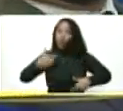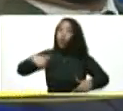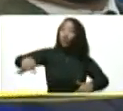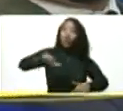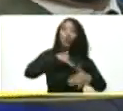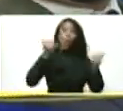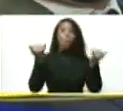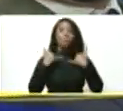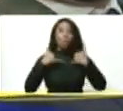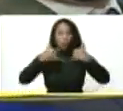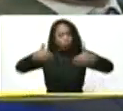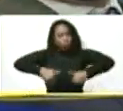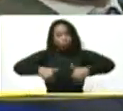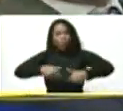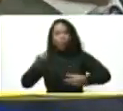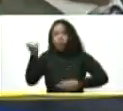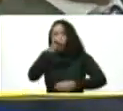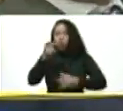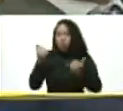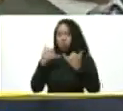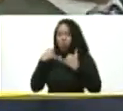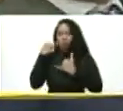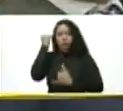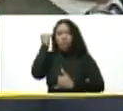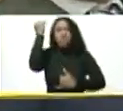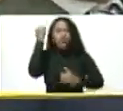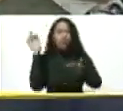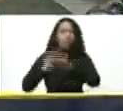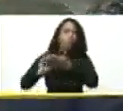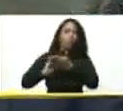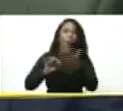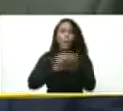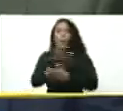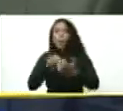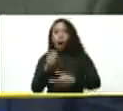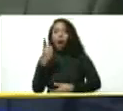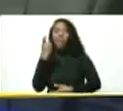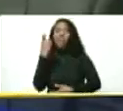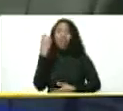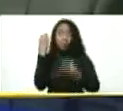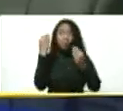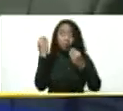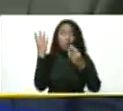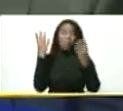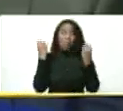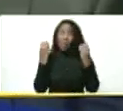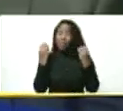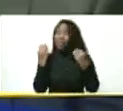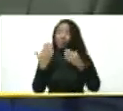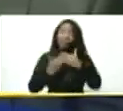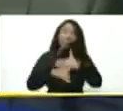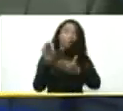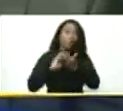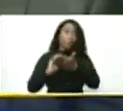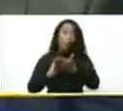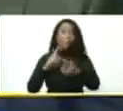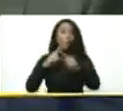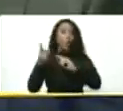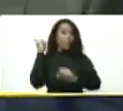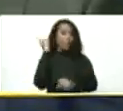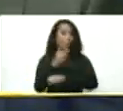mismos, buscando soluciones entre nosotros mismos. ¿Que falta mucho hacia adelante? Falta mucho, pero es lo que debemos